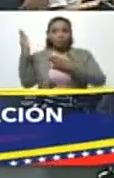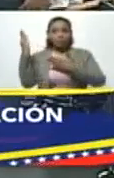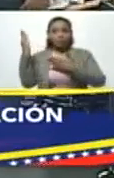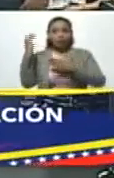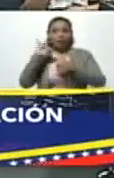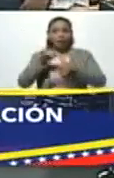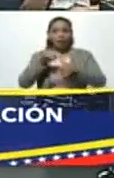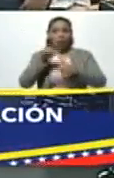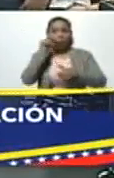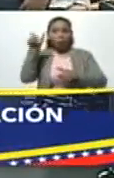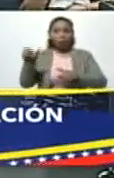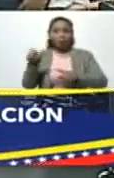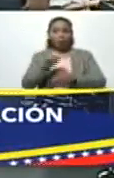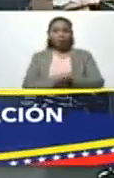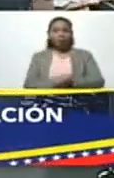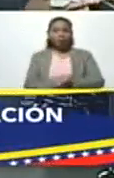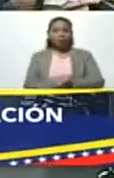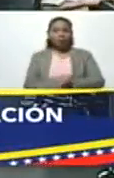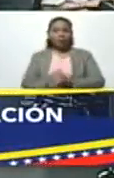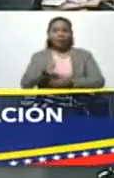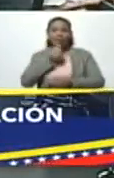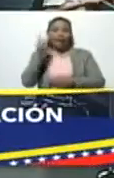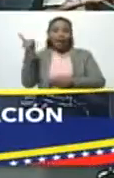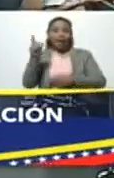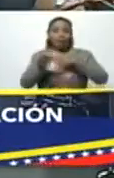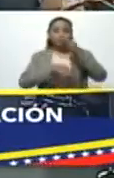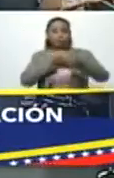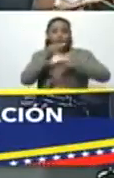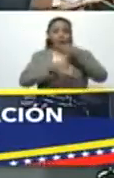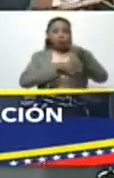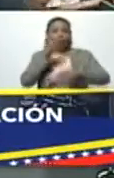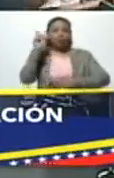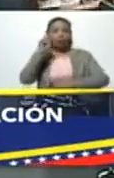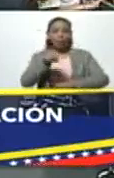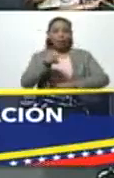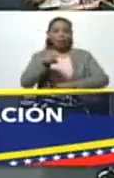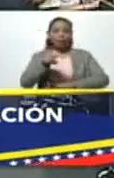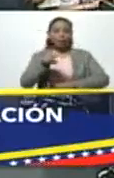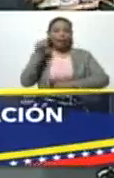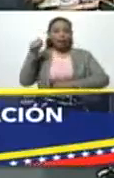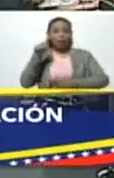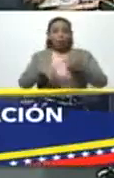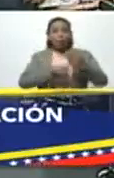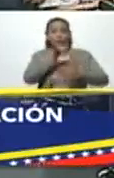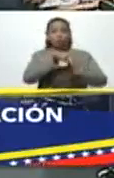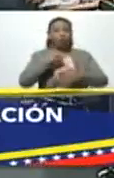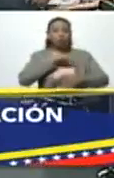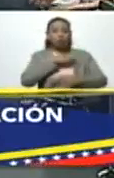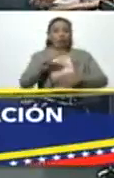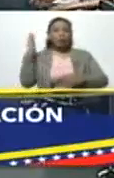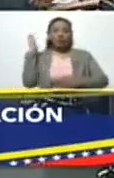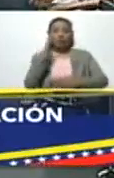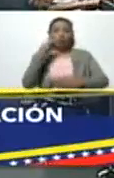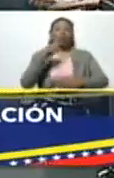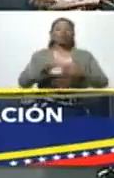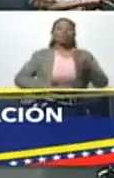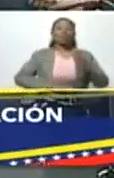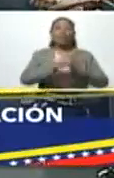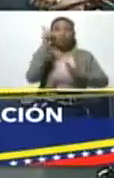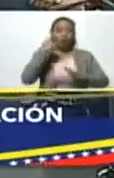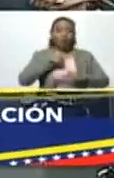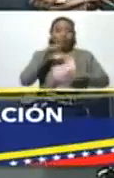ingeniero Ernesto Mejía, quien les va a presentar también parte de los proyectos que nosotros hemos venido desarrollando aquí en